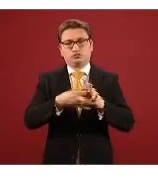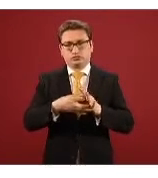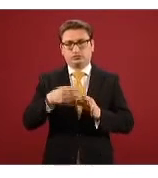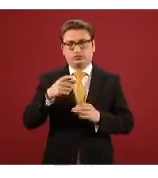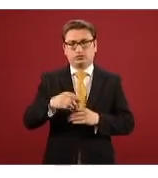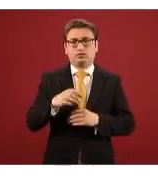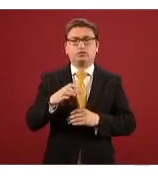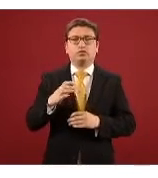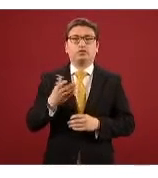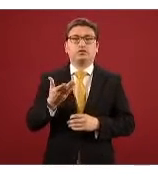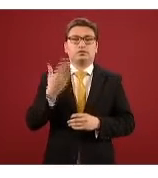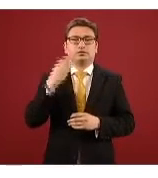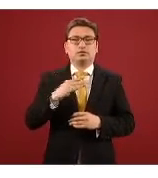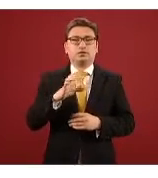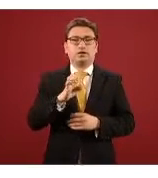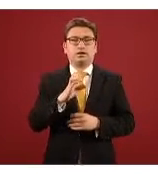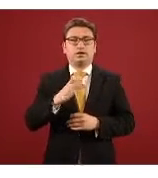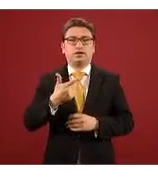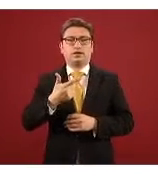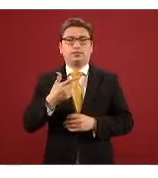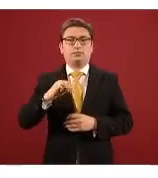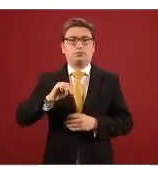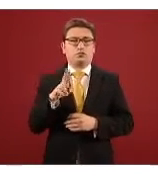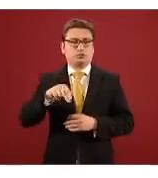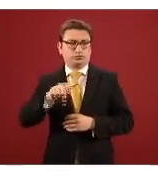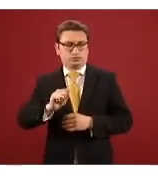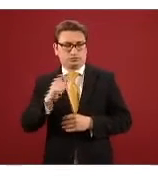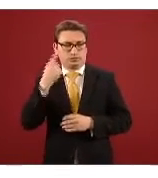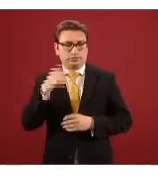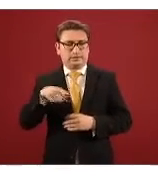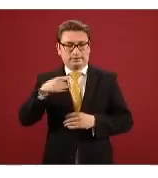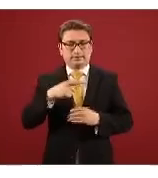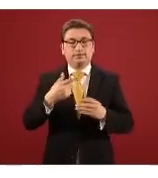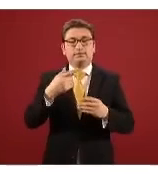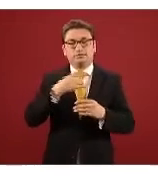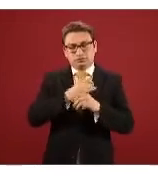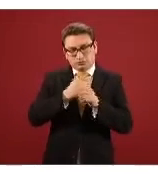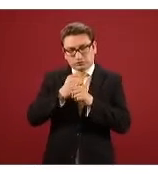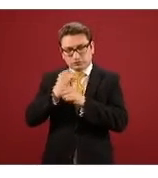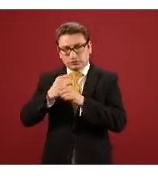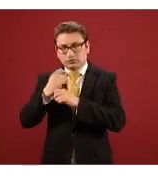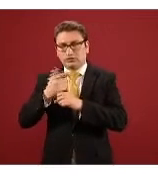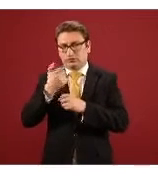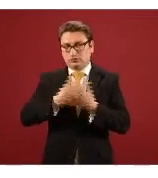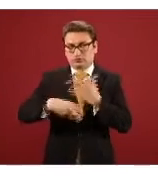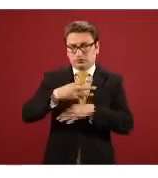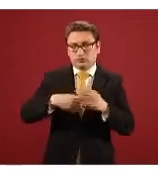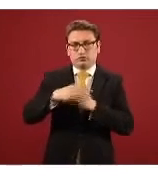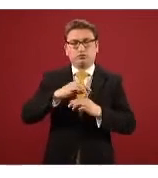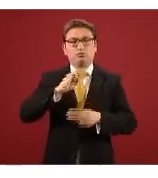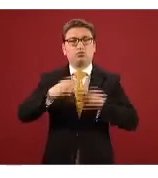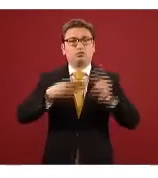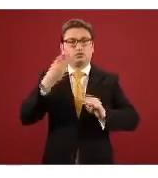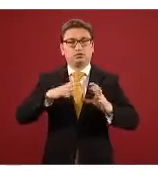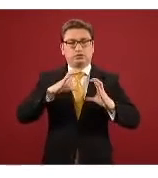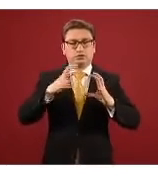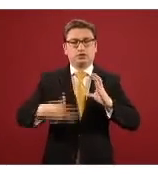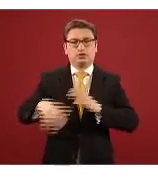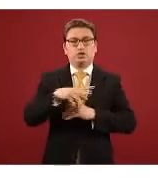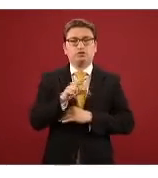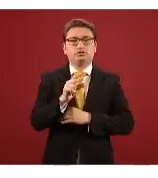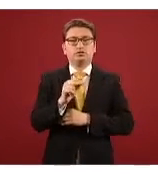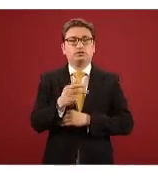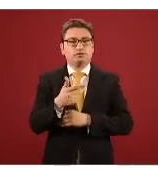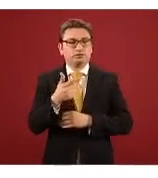Grupo Egmont, que es la unión de las unidades de inteligencia financiera a nivel global, generando